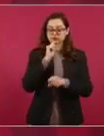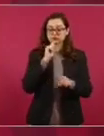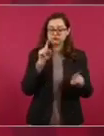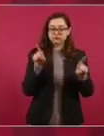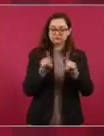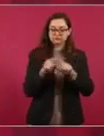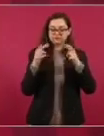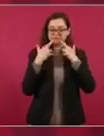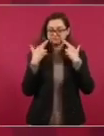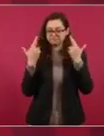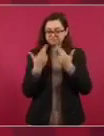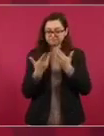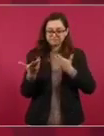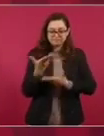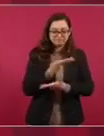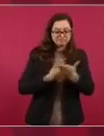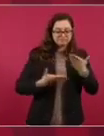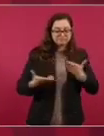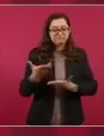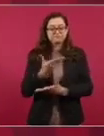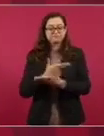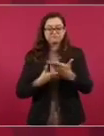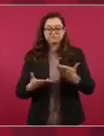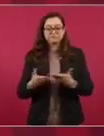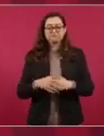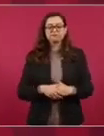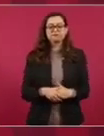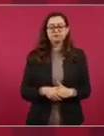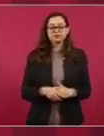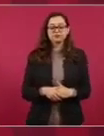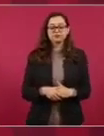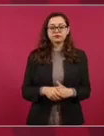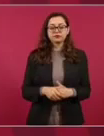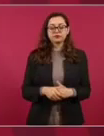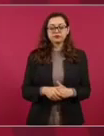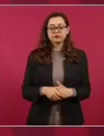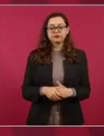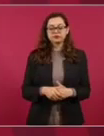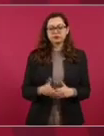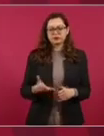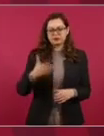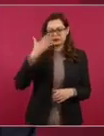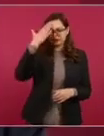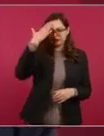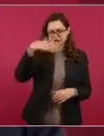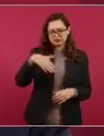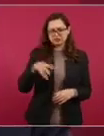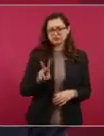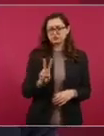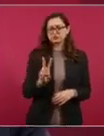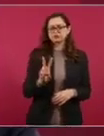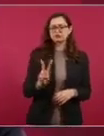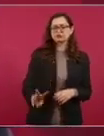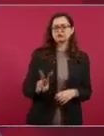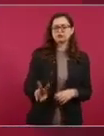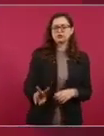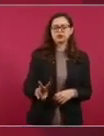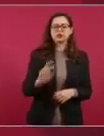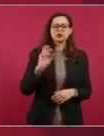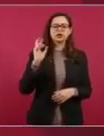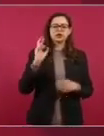son los que van a estar con nosotros. Se suspendió la